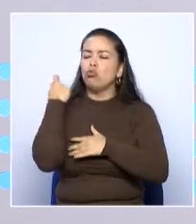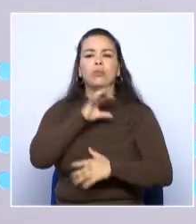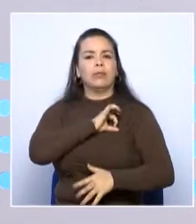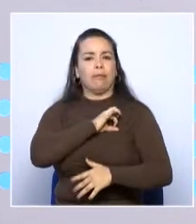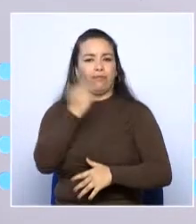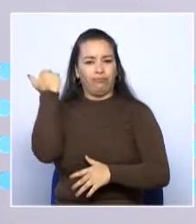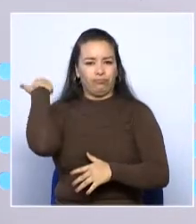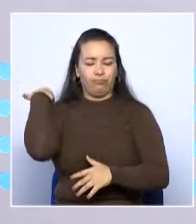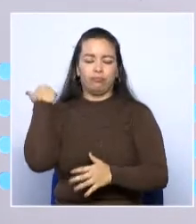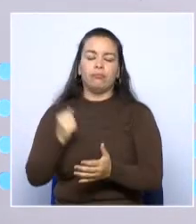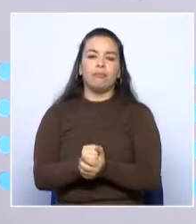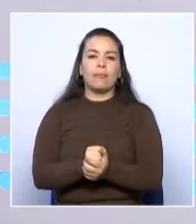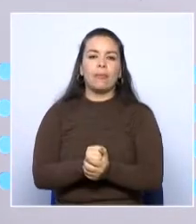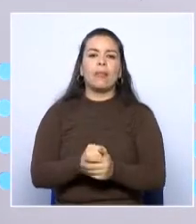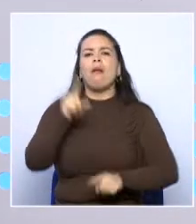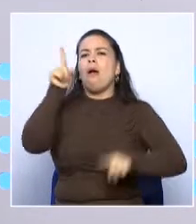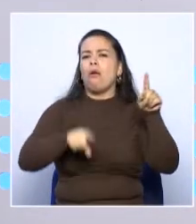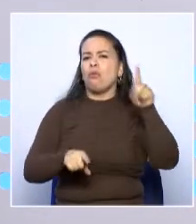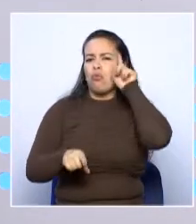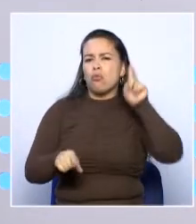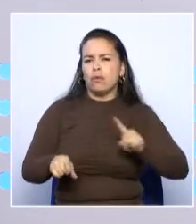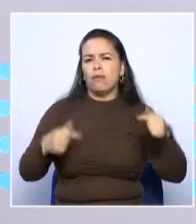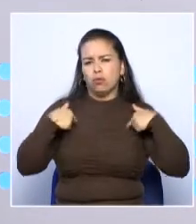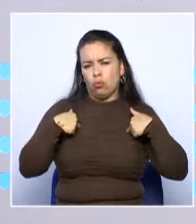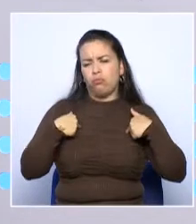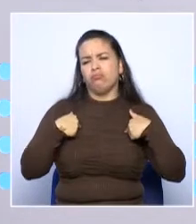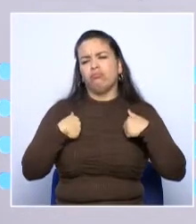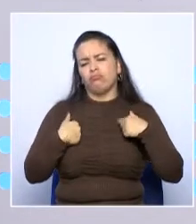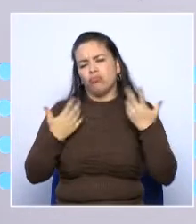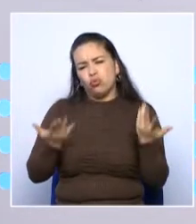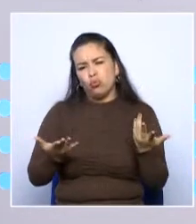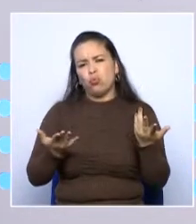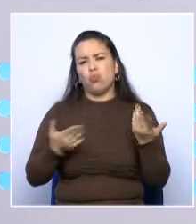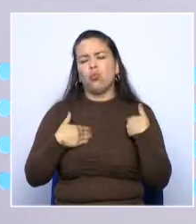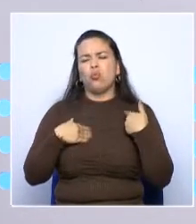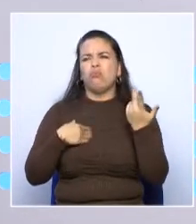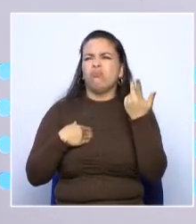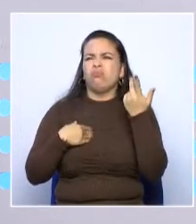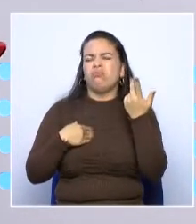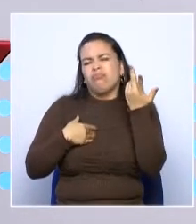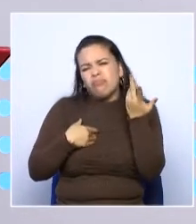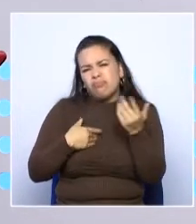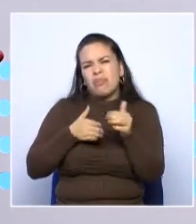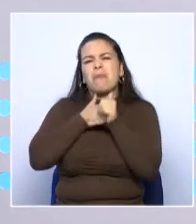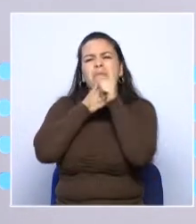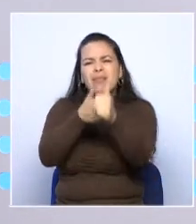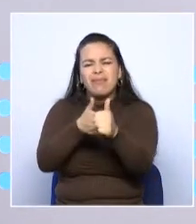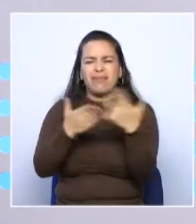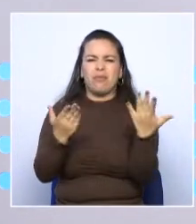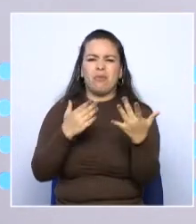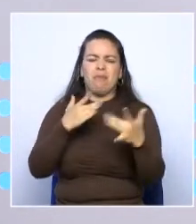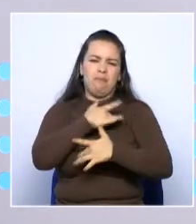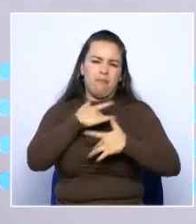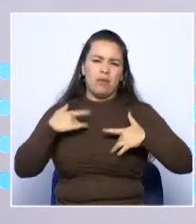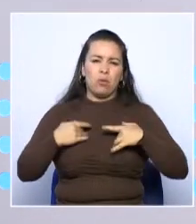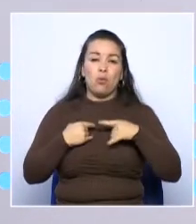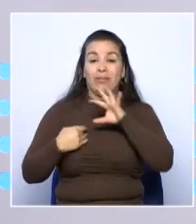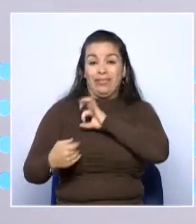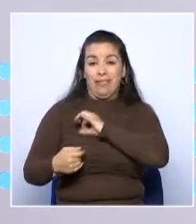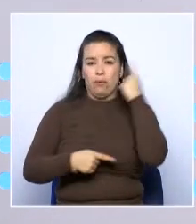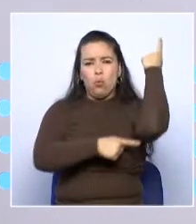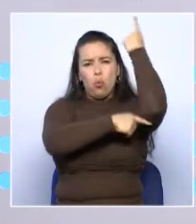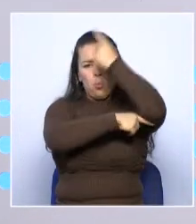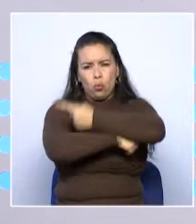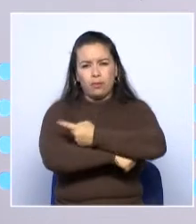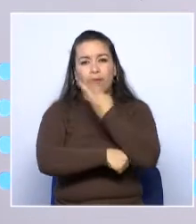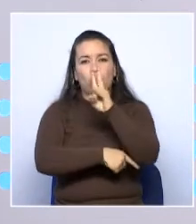pasado. Para los que no saben, yo tengo un programa, un estilo médico, donde estamos todos reunidos y los sábados hacemos una consulta que